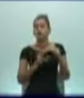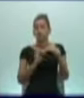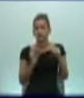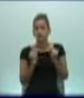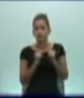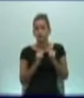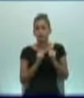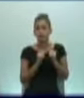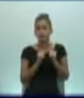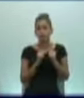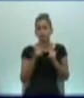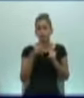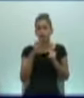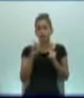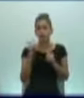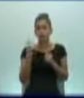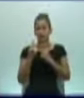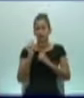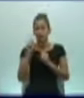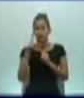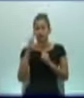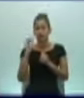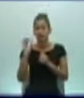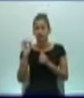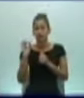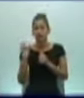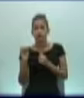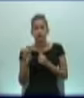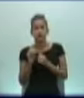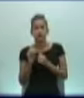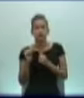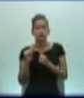cual implica un 50%.